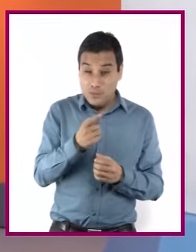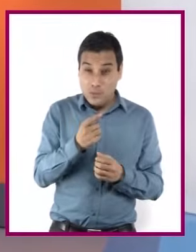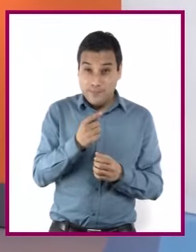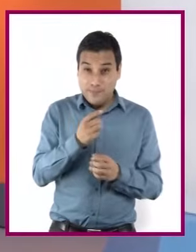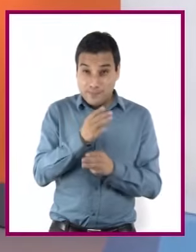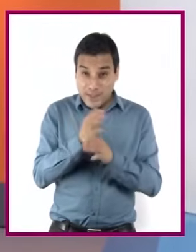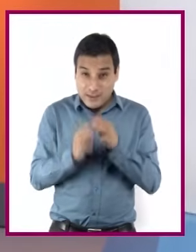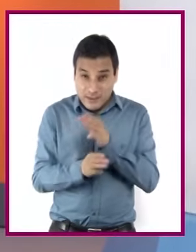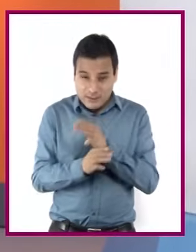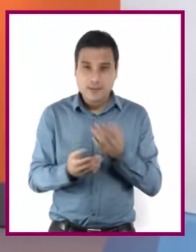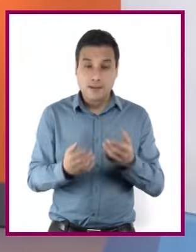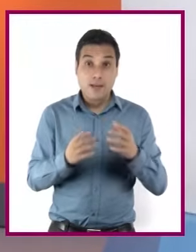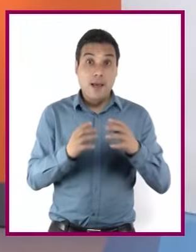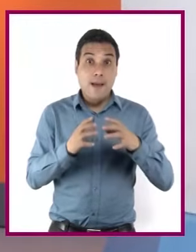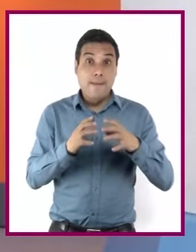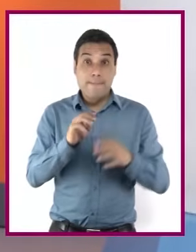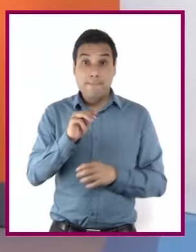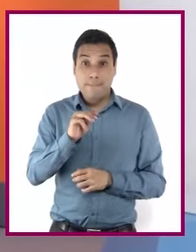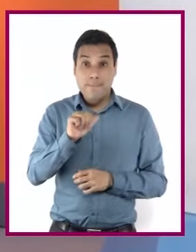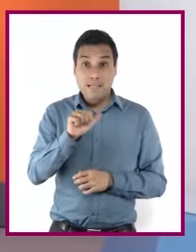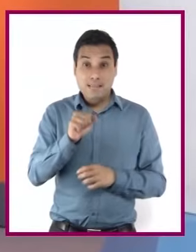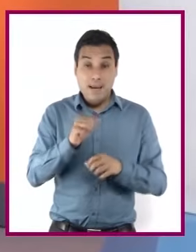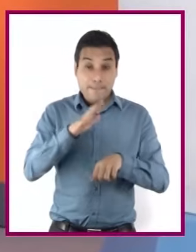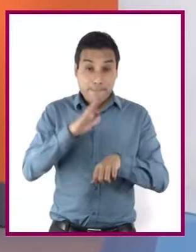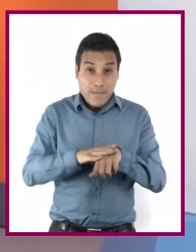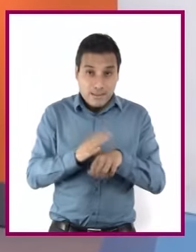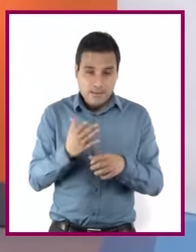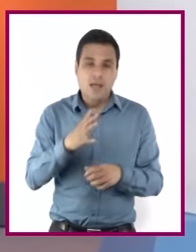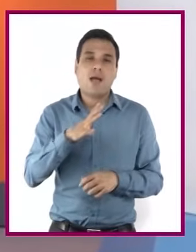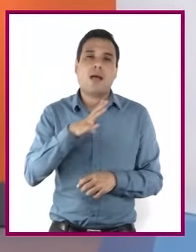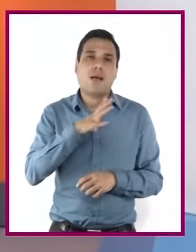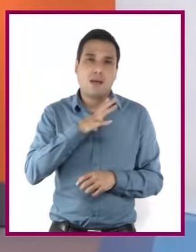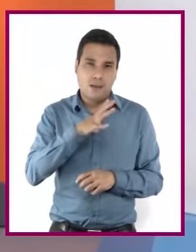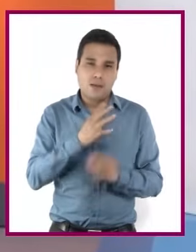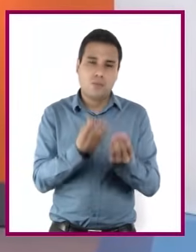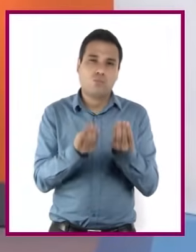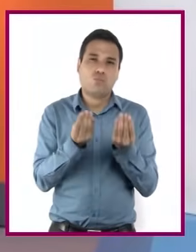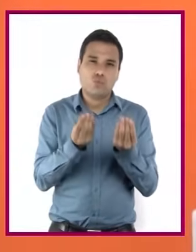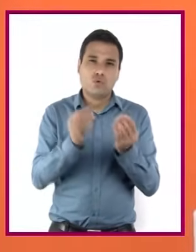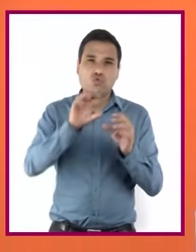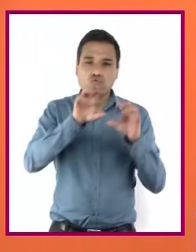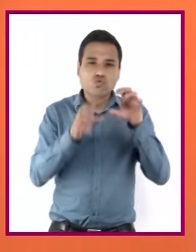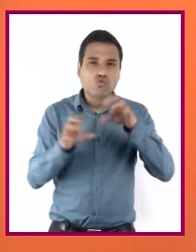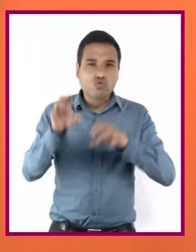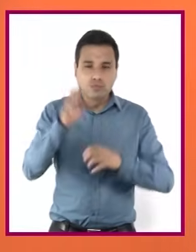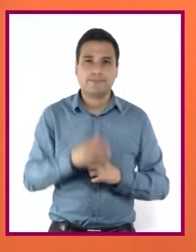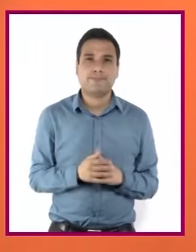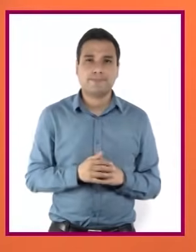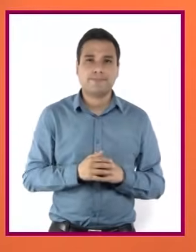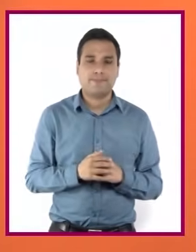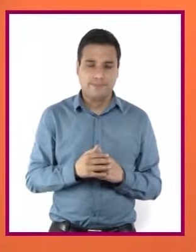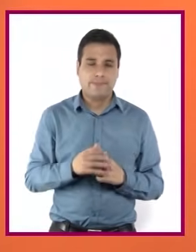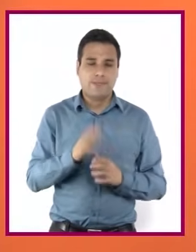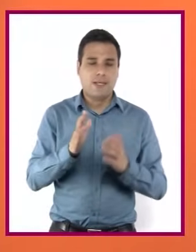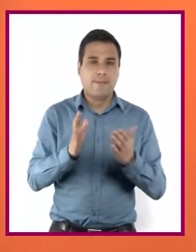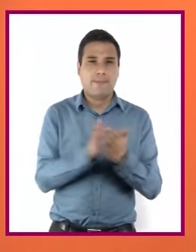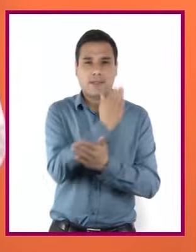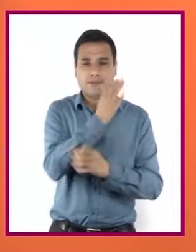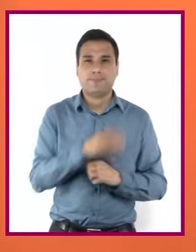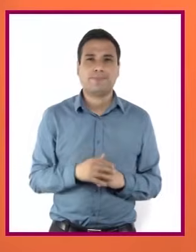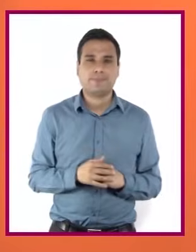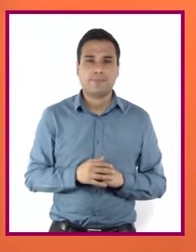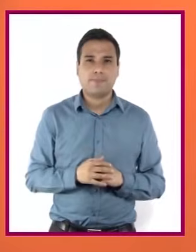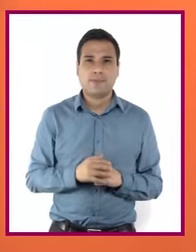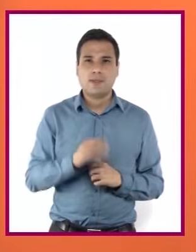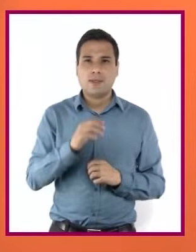que tiene mayor masa es el que está formado con mayor cantidad de partículas. Por otra parte, el espacio que ocupan